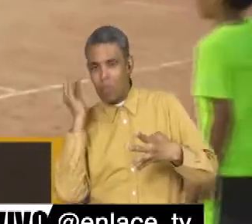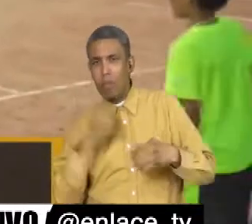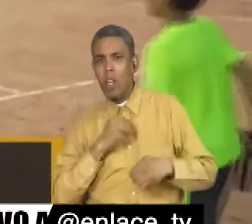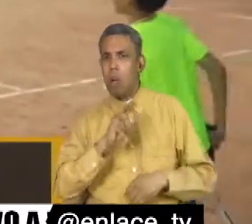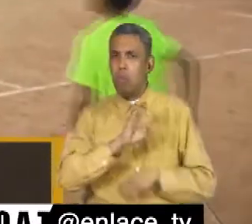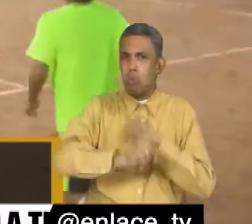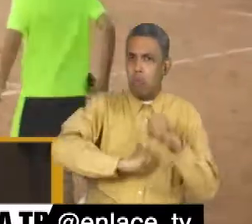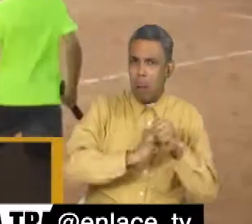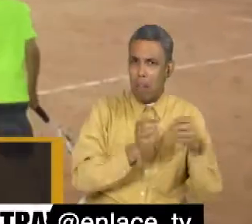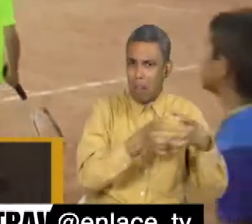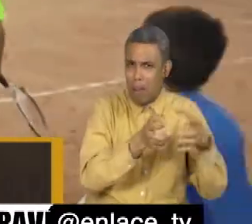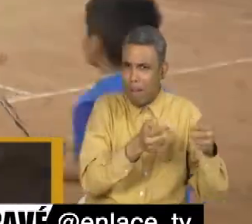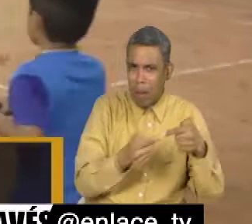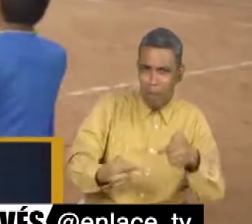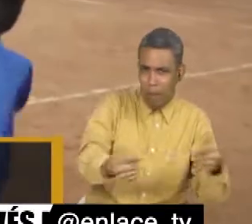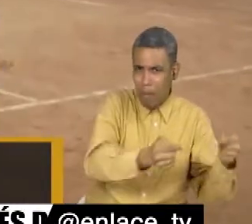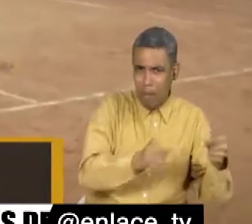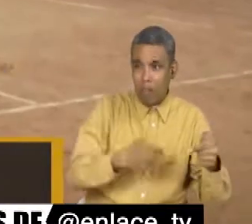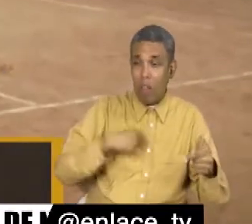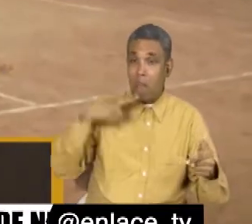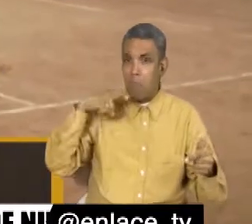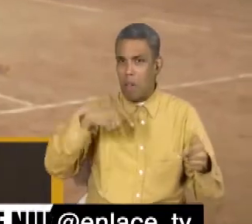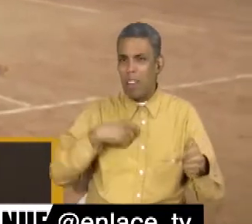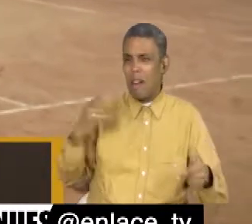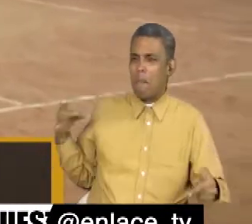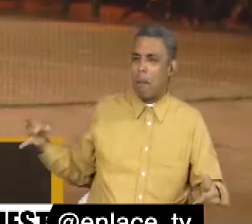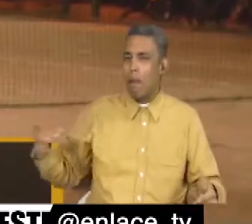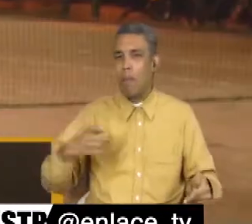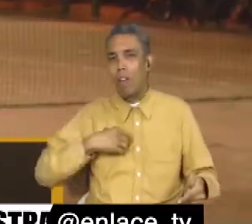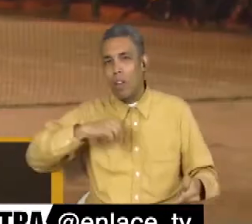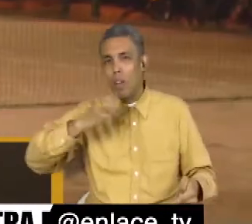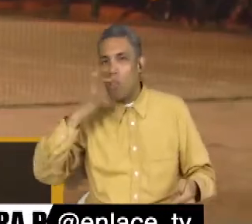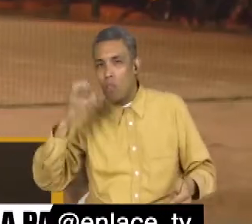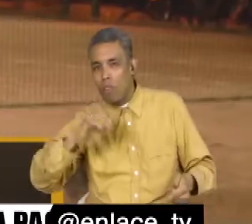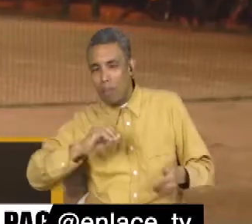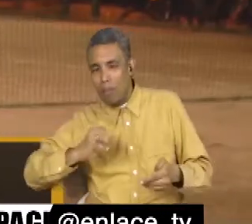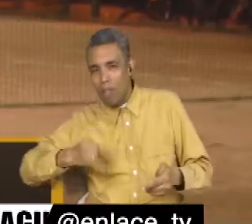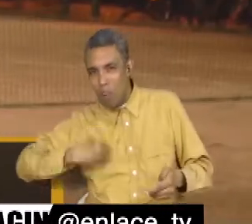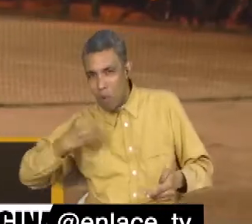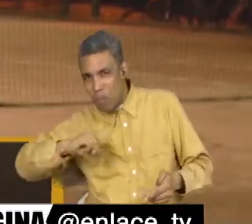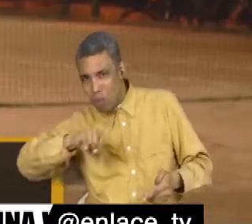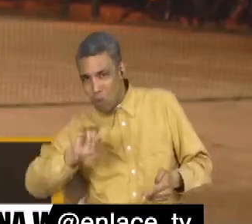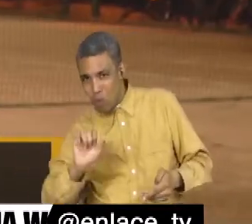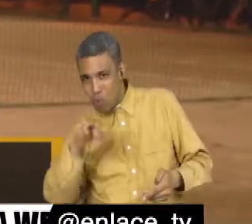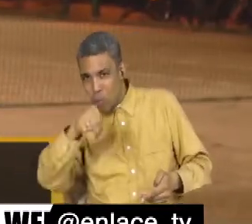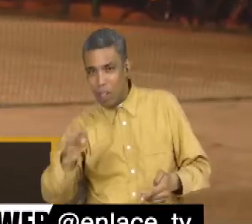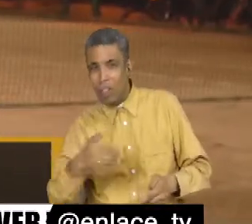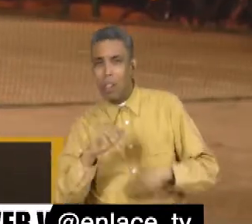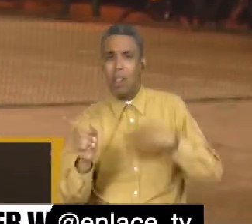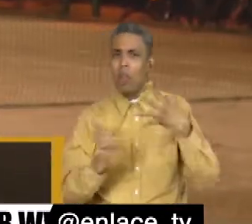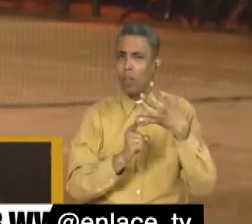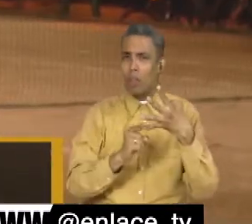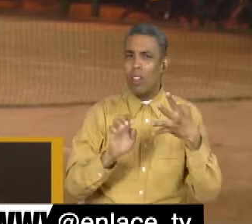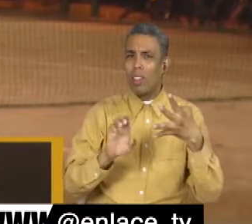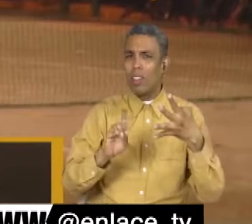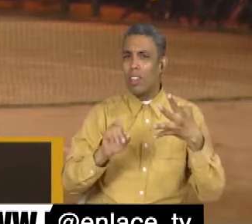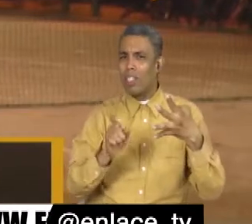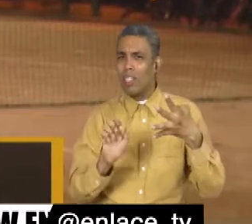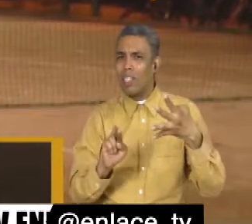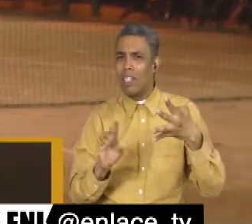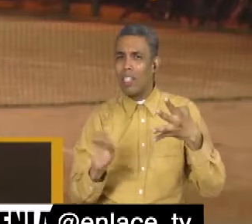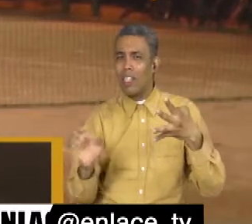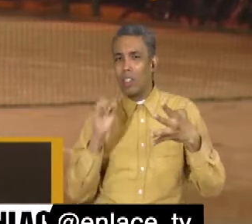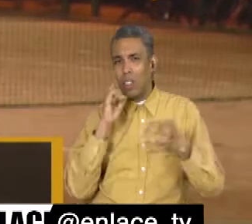ratificamos el poderío que venimos viniendo de Bucaramanga, eso con Juan Pablo Peña, el cuarto puesto con Edgardo Zúñiga, cuartos de final